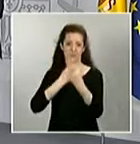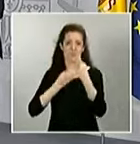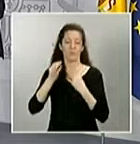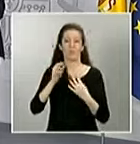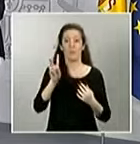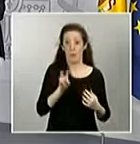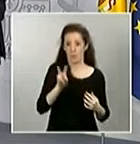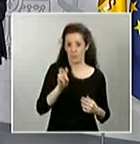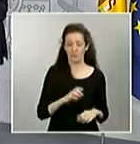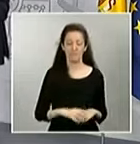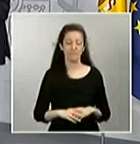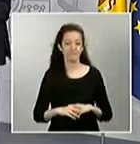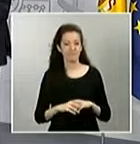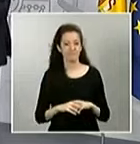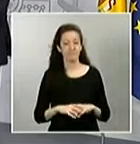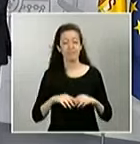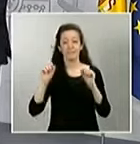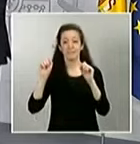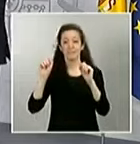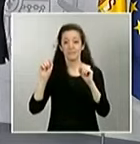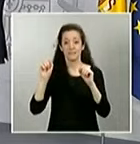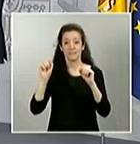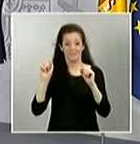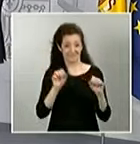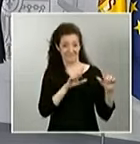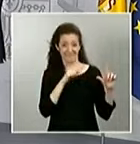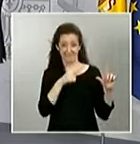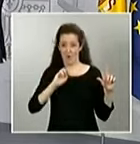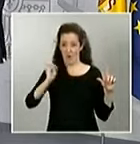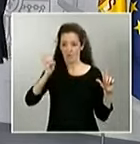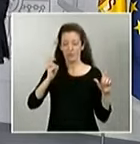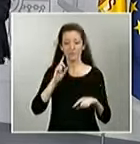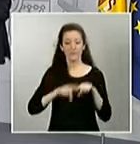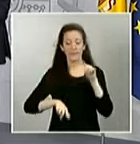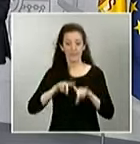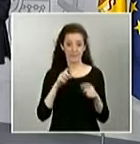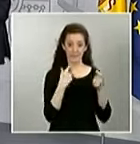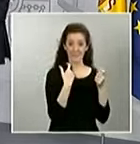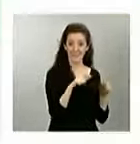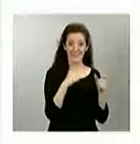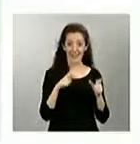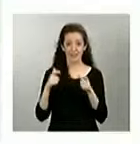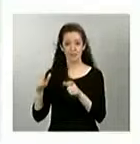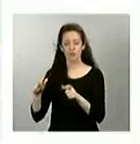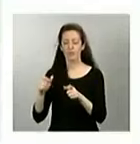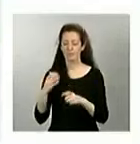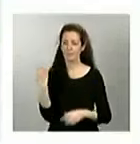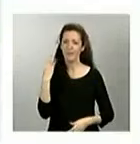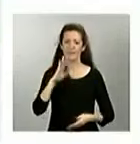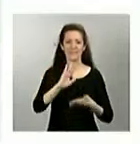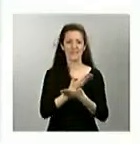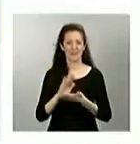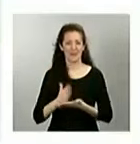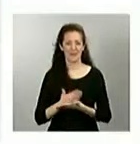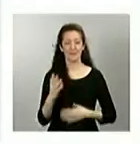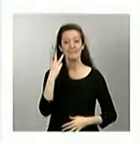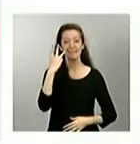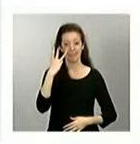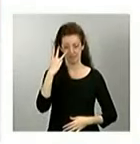siguiente si vamos a mirar lo que ha pasado por sectores yo creo que es útil separar como 3 3 bloques de sectores hay